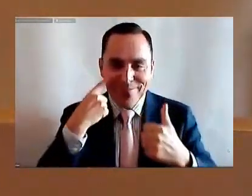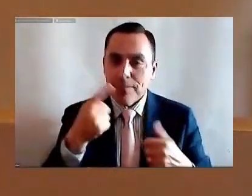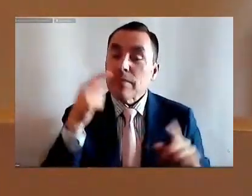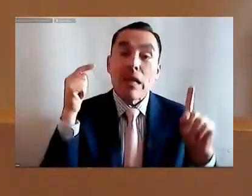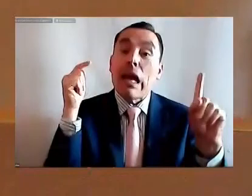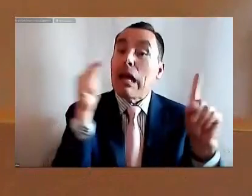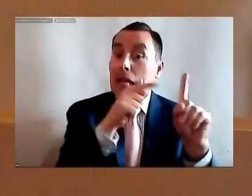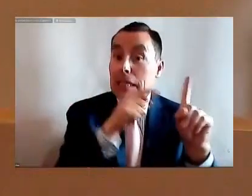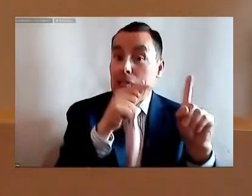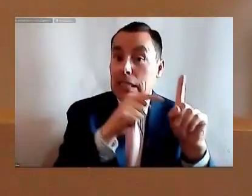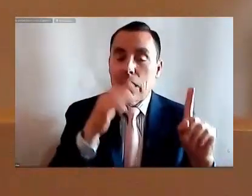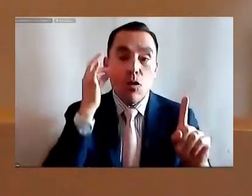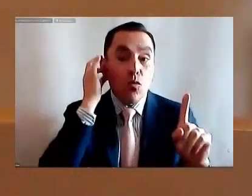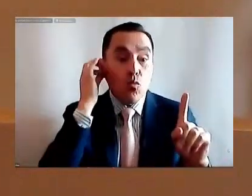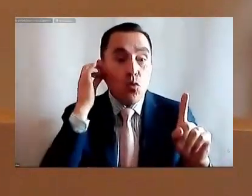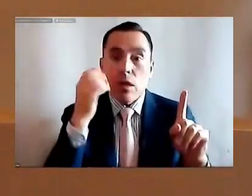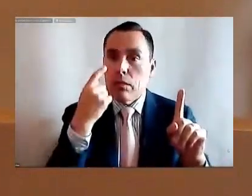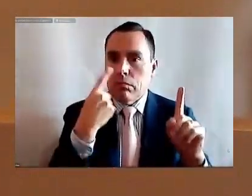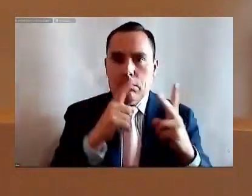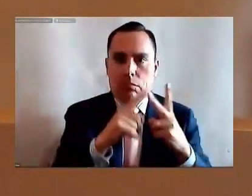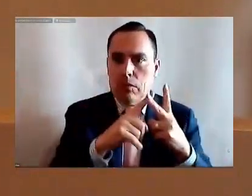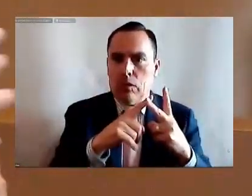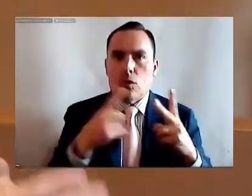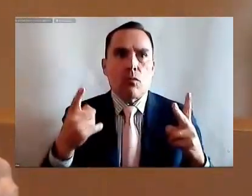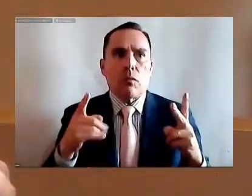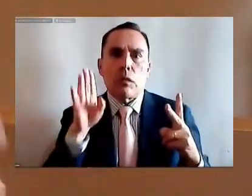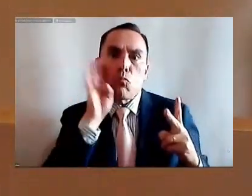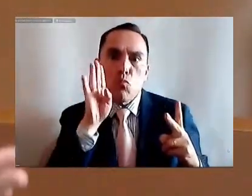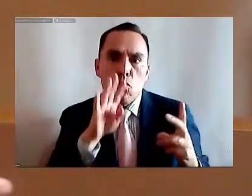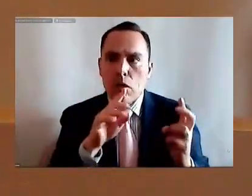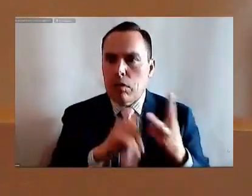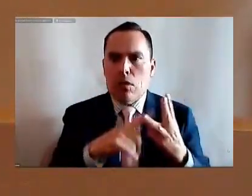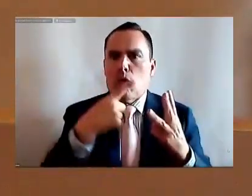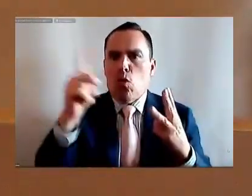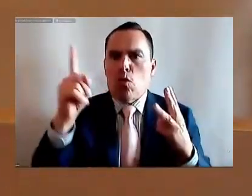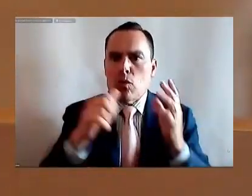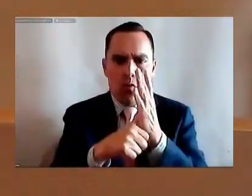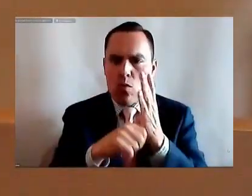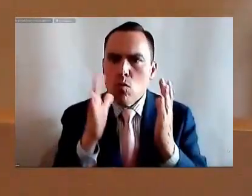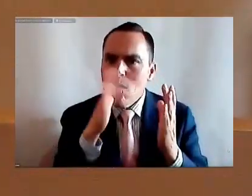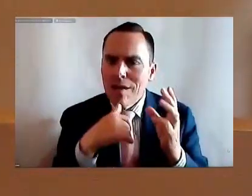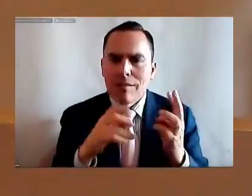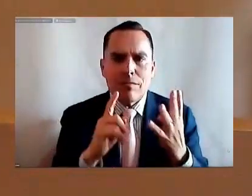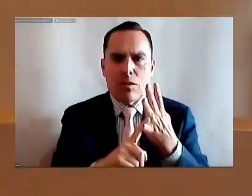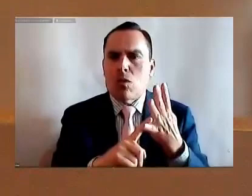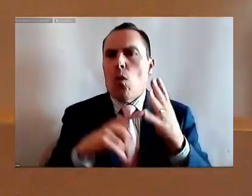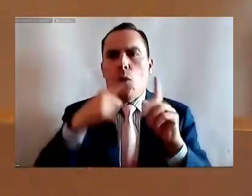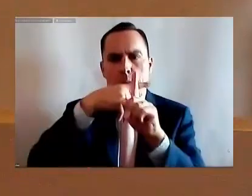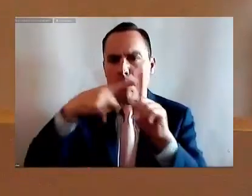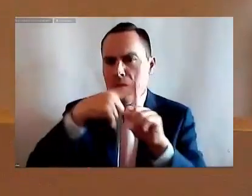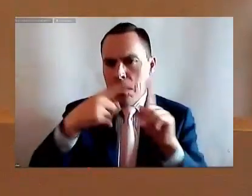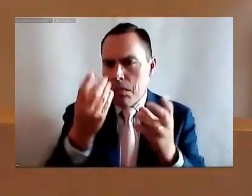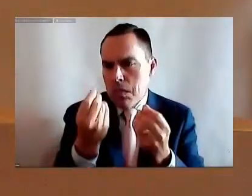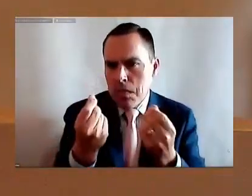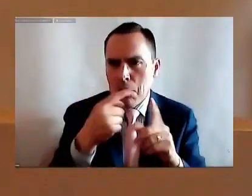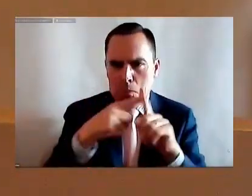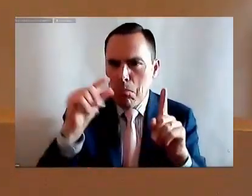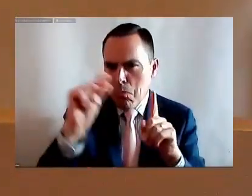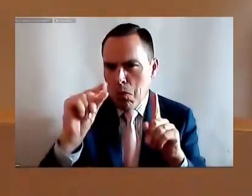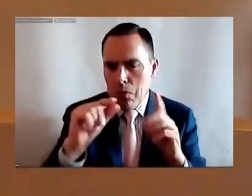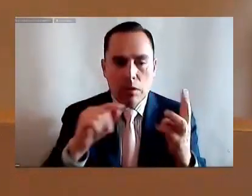mujer migrante, a la mujer indocumentada, de clase media, etcétera, ¿no? Y